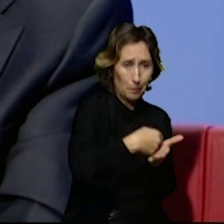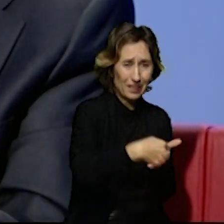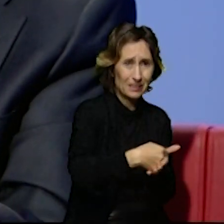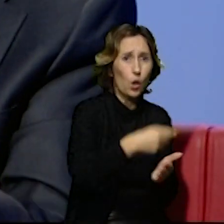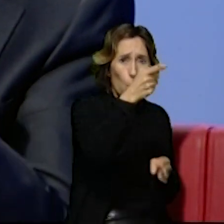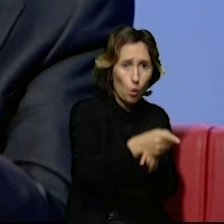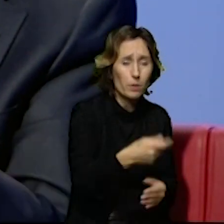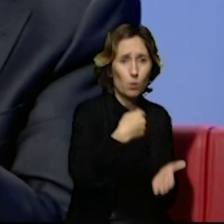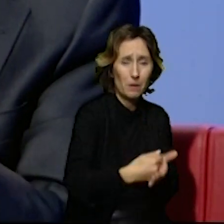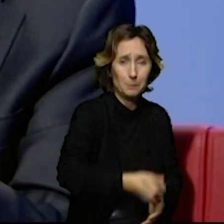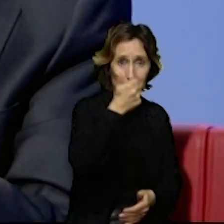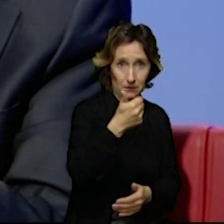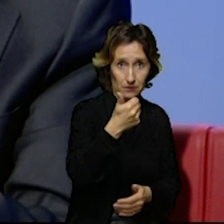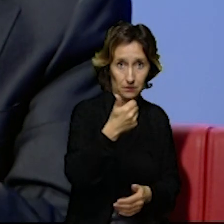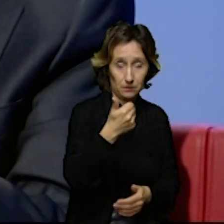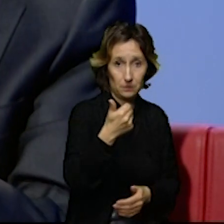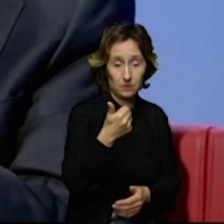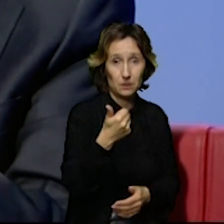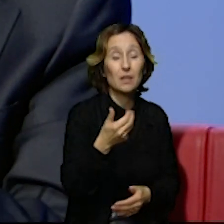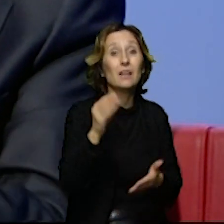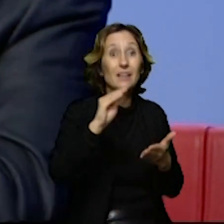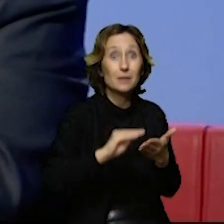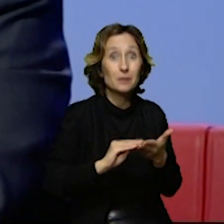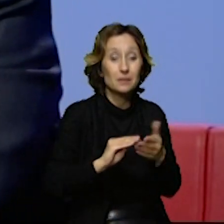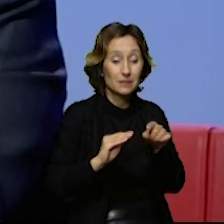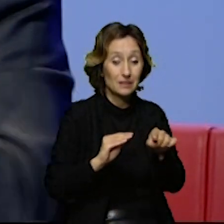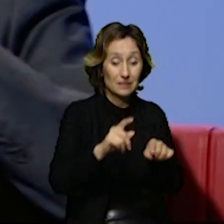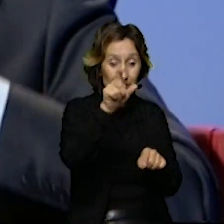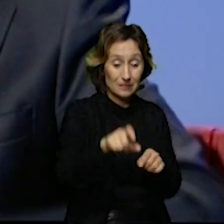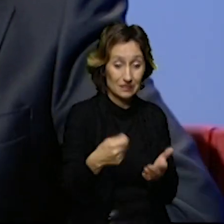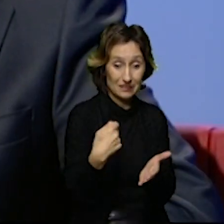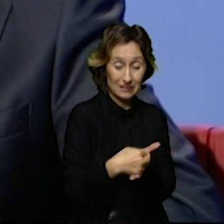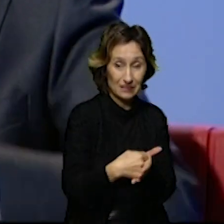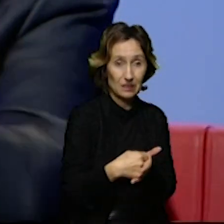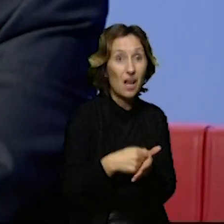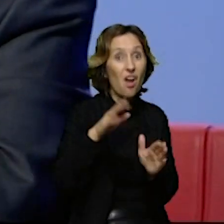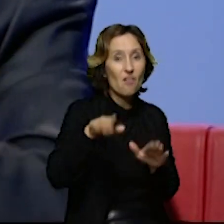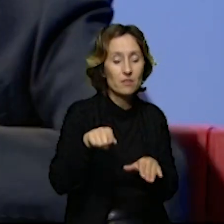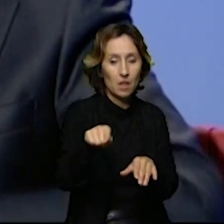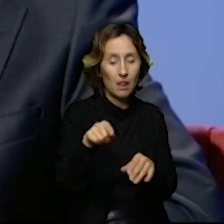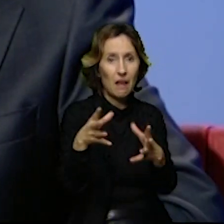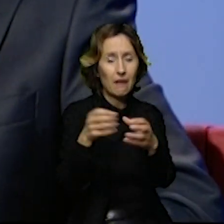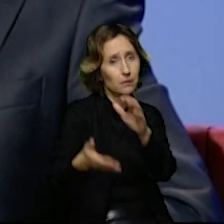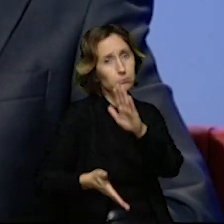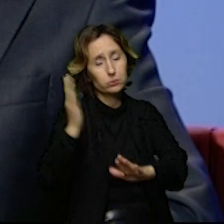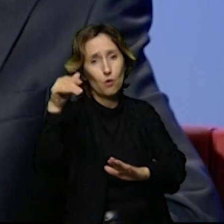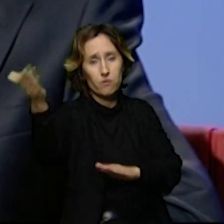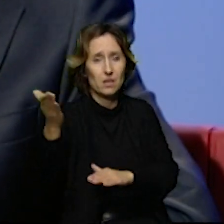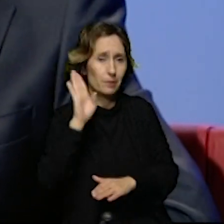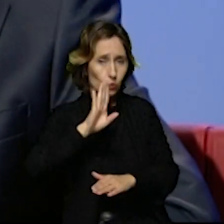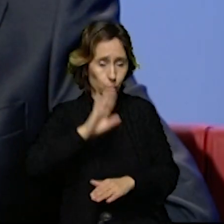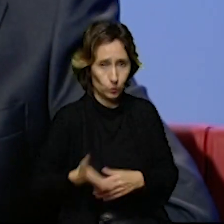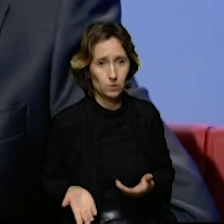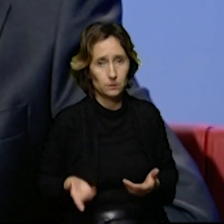más. E incluso estoy invitando a gente que se salga y se vaya al mercado negro. No es